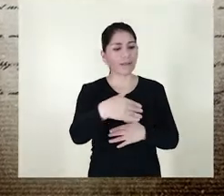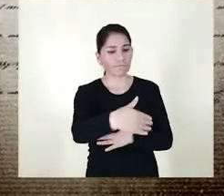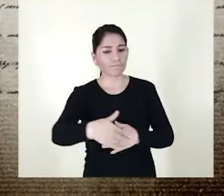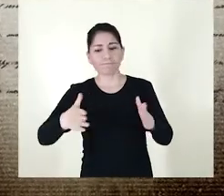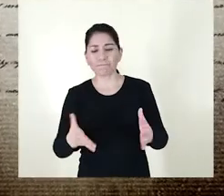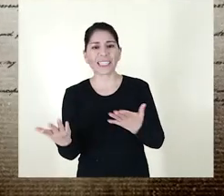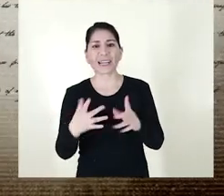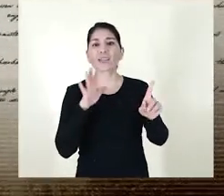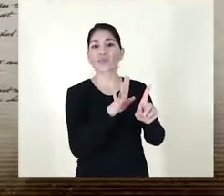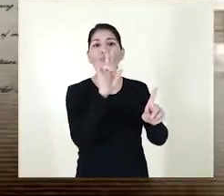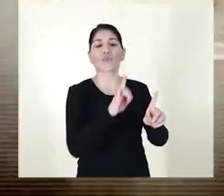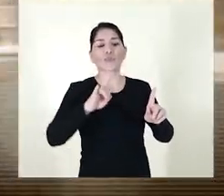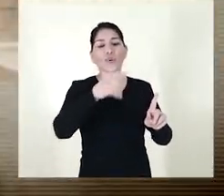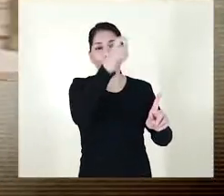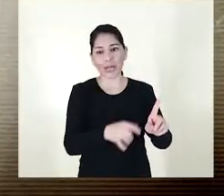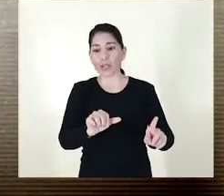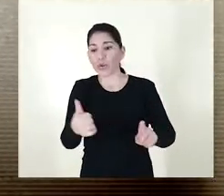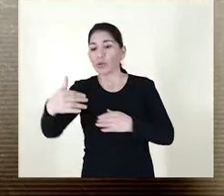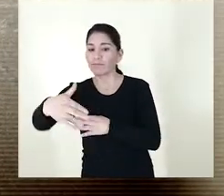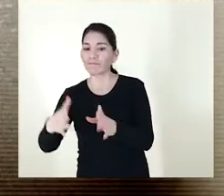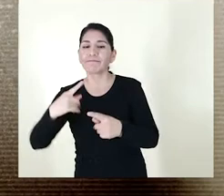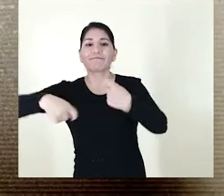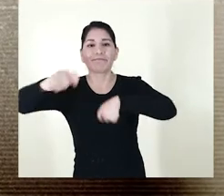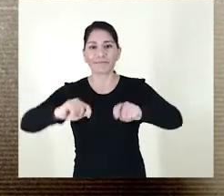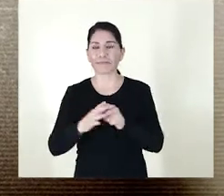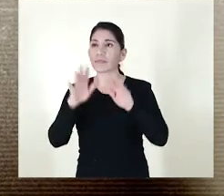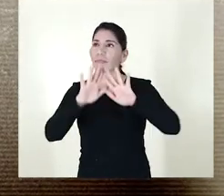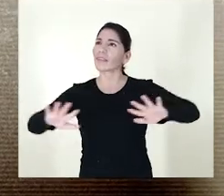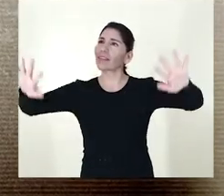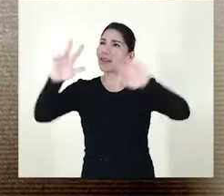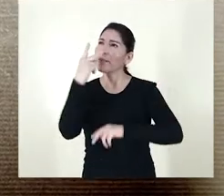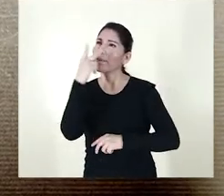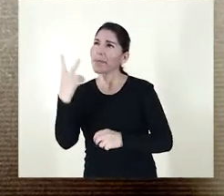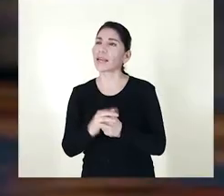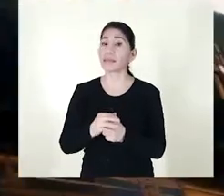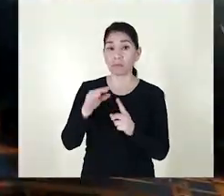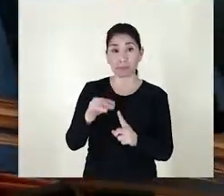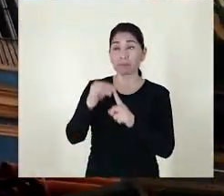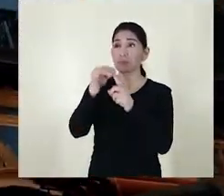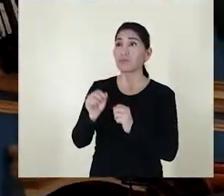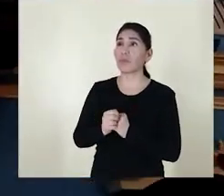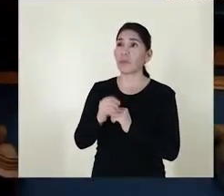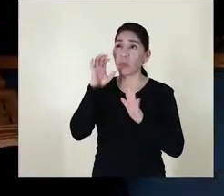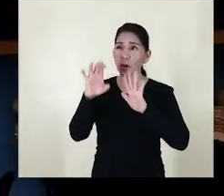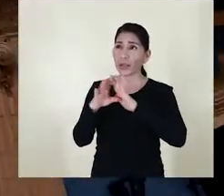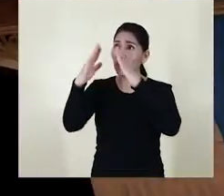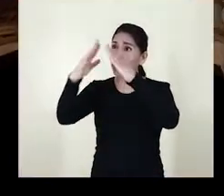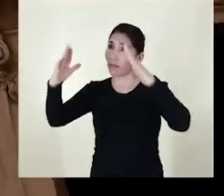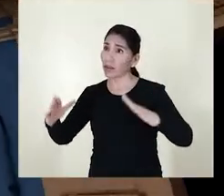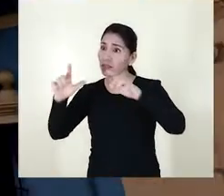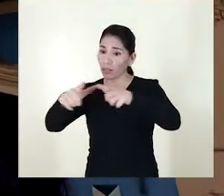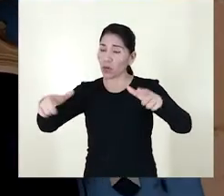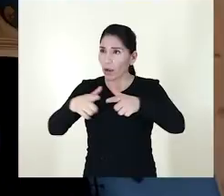utilizó algunos ambientes preexistentes para su uso privado y comercial. Desde la fachada podemos ver algunas cosas singulares. Es una de las